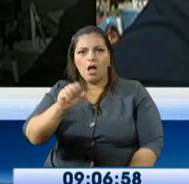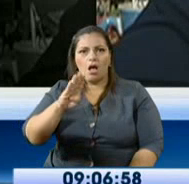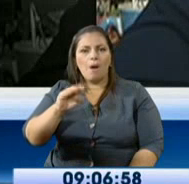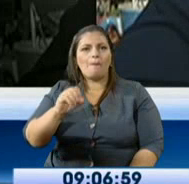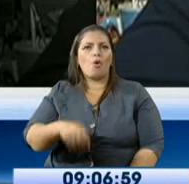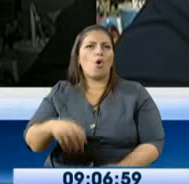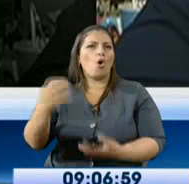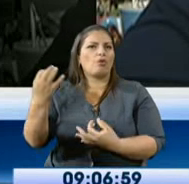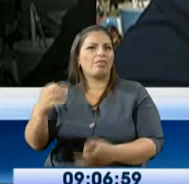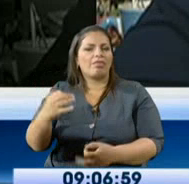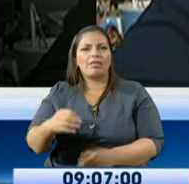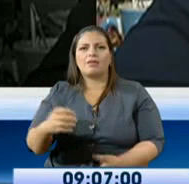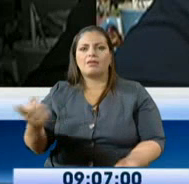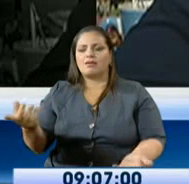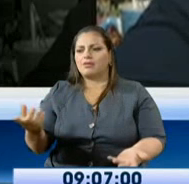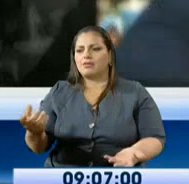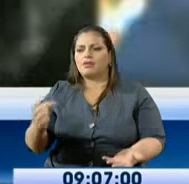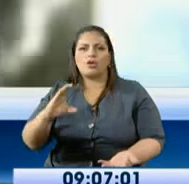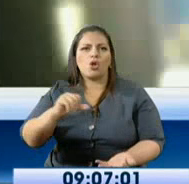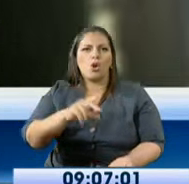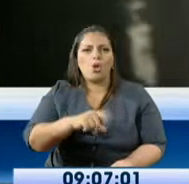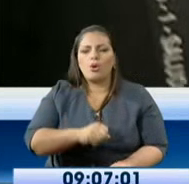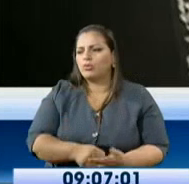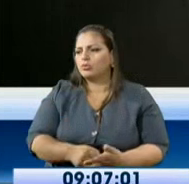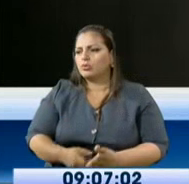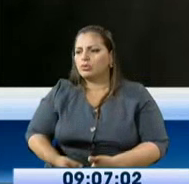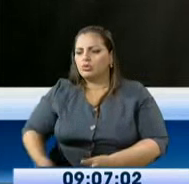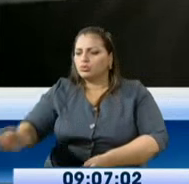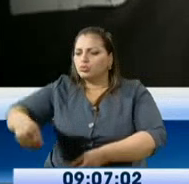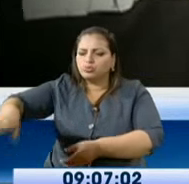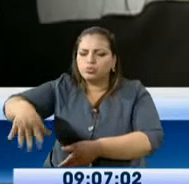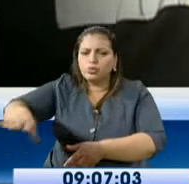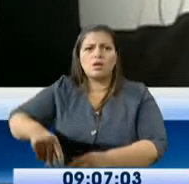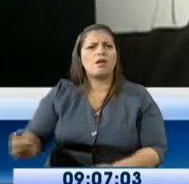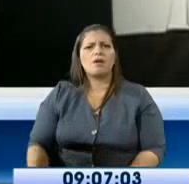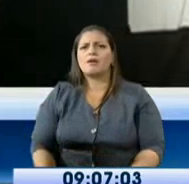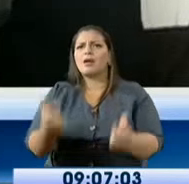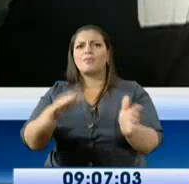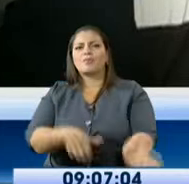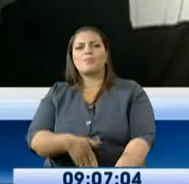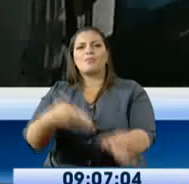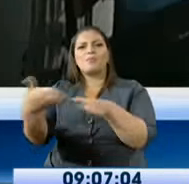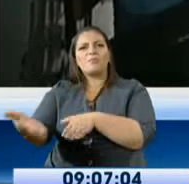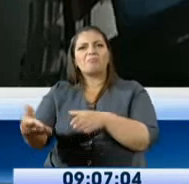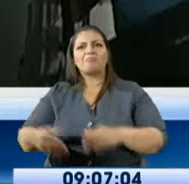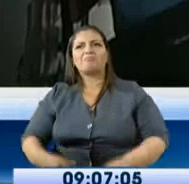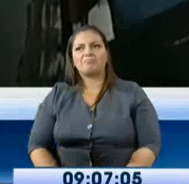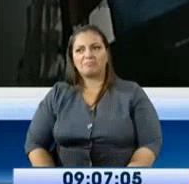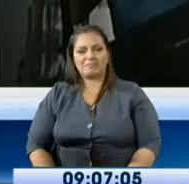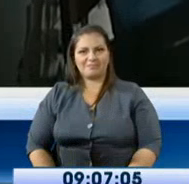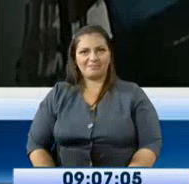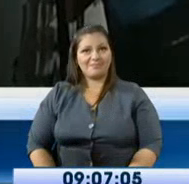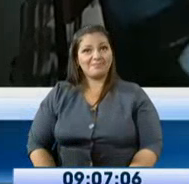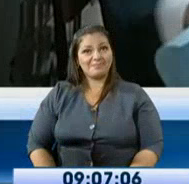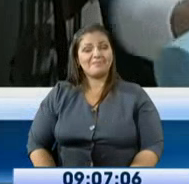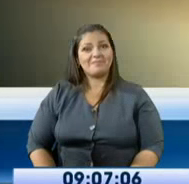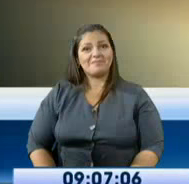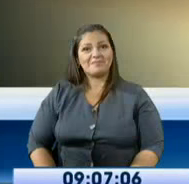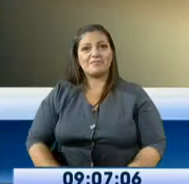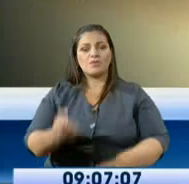con agua, les cae y enseguida mueren. Por ello, este médico que dirige el Distrito de Salud número 7 en Guayaquil